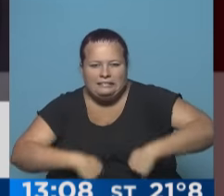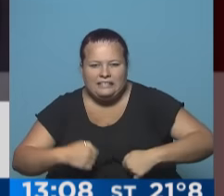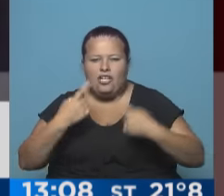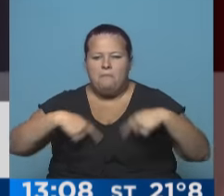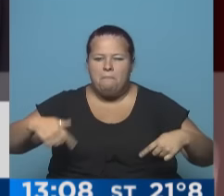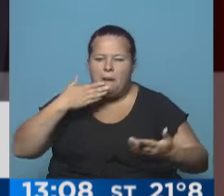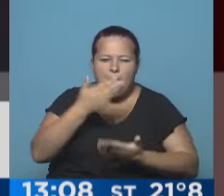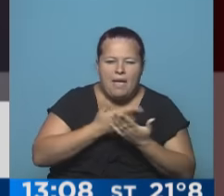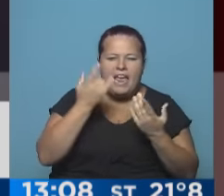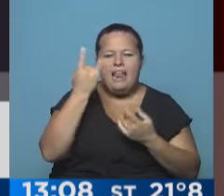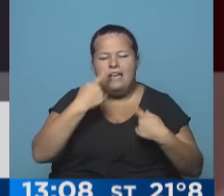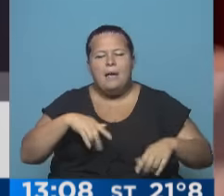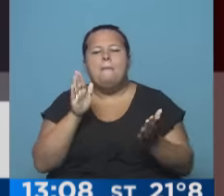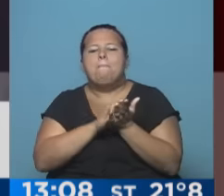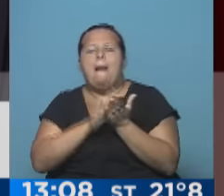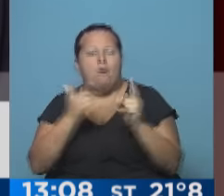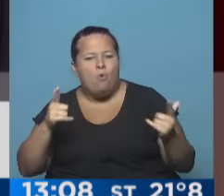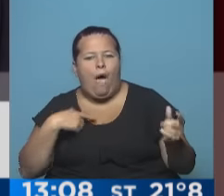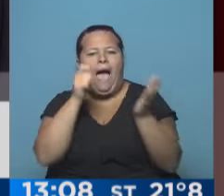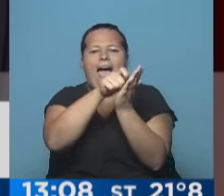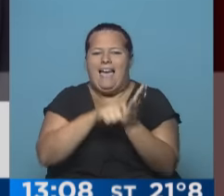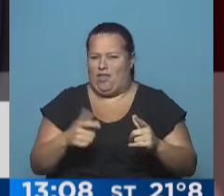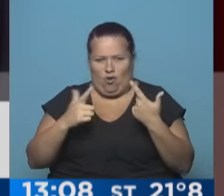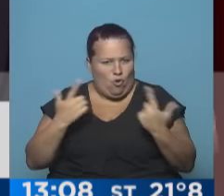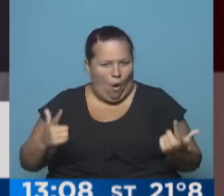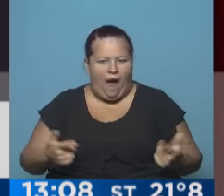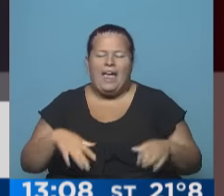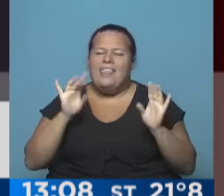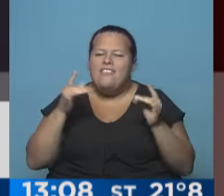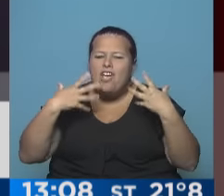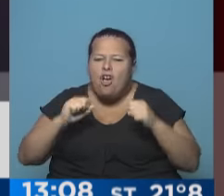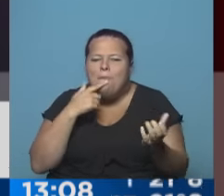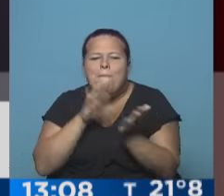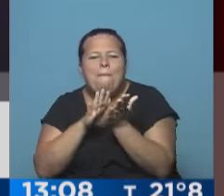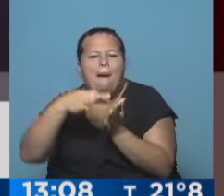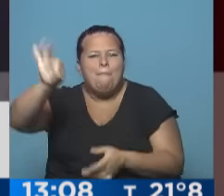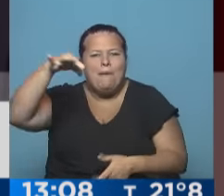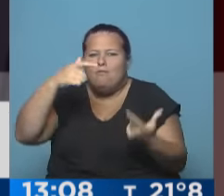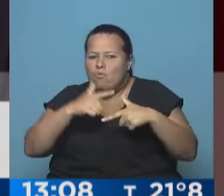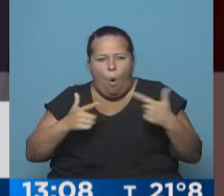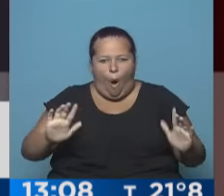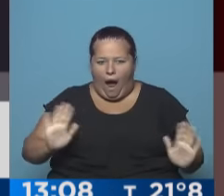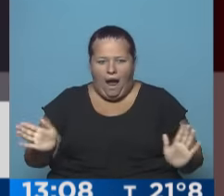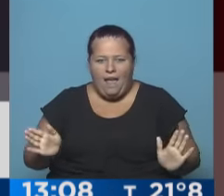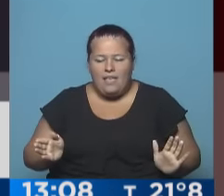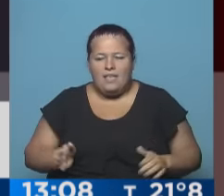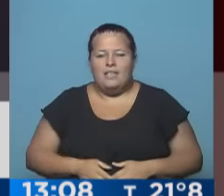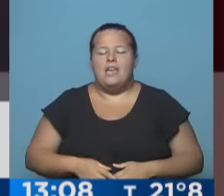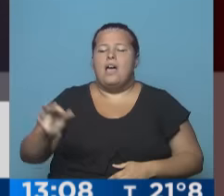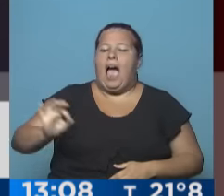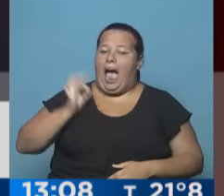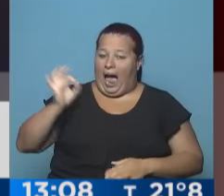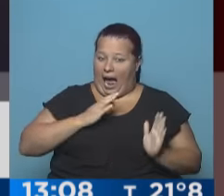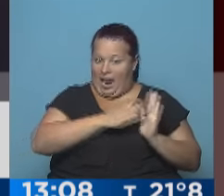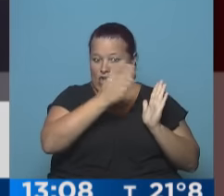información, faltan documentos, no hay estadísticas, cuesta encontrar un papel. En los años que